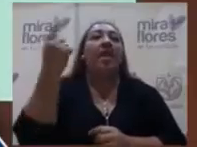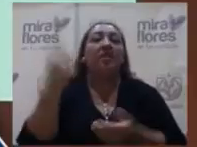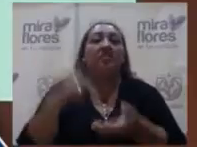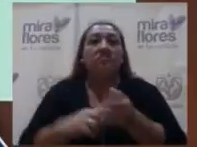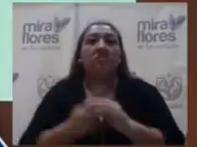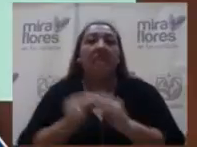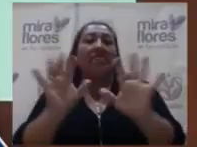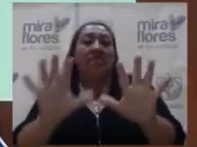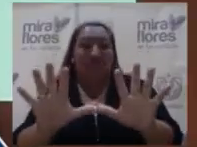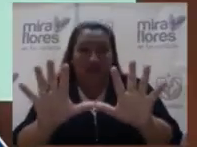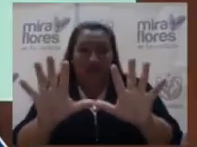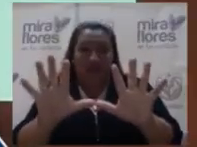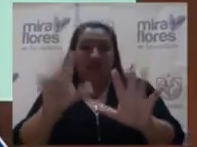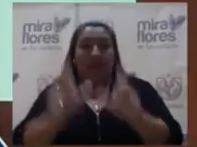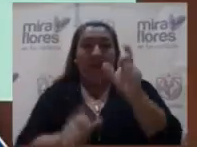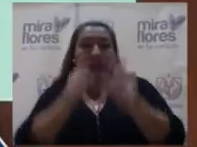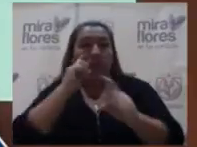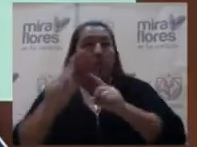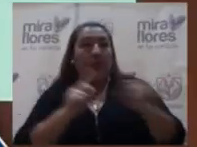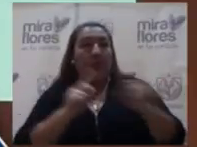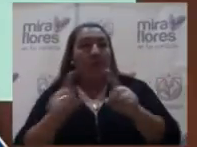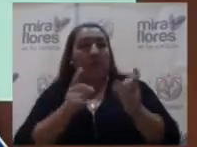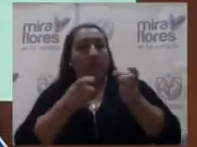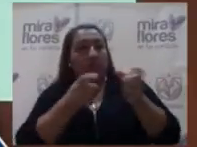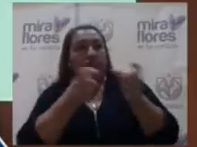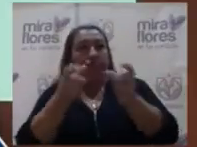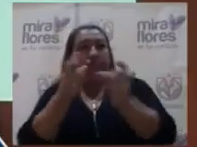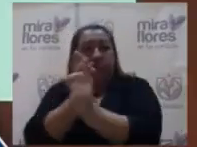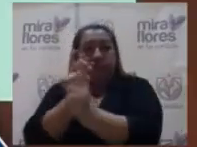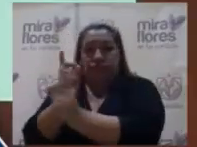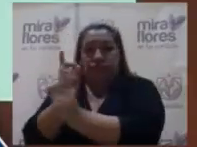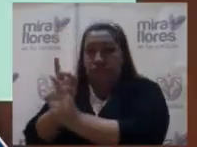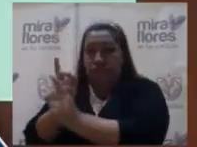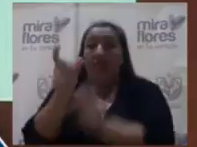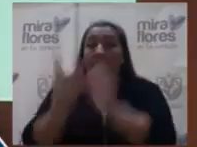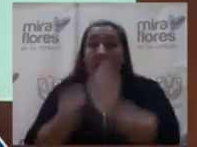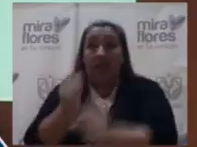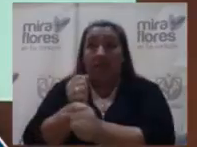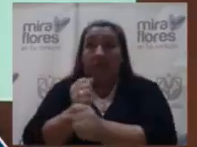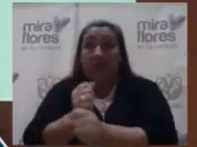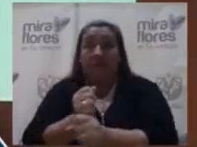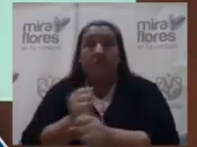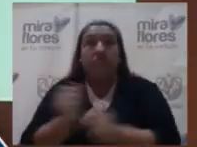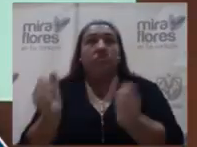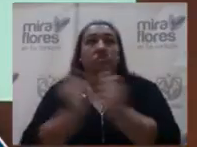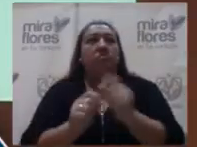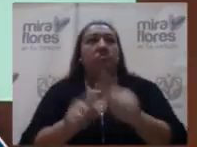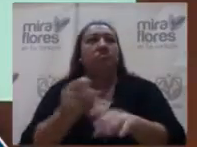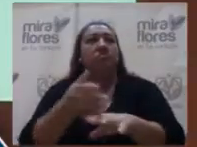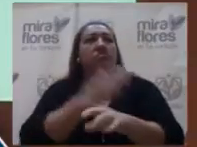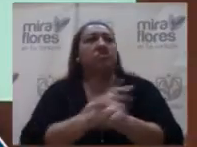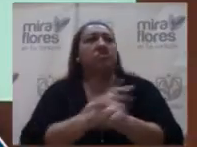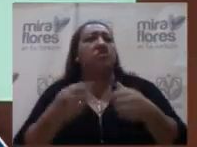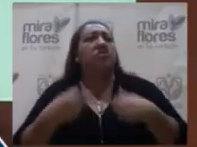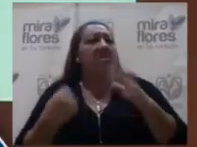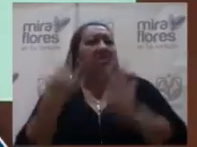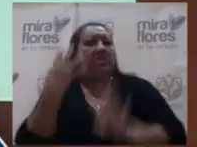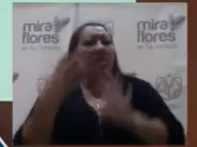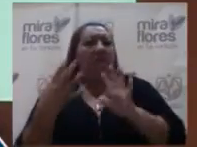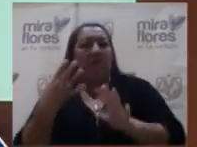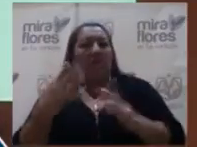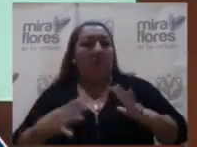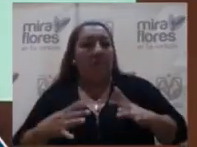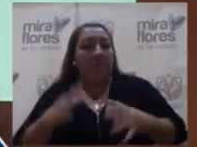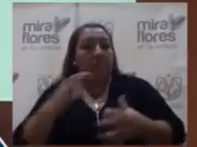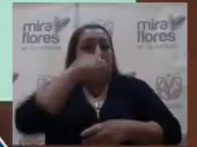de 10 inspectores físicamente trabajando, aun cuando se contaba con 14 vacantes para